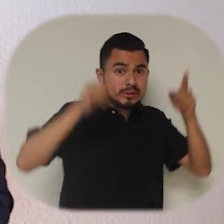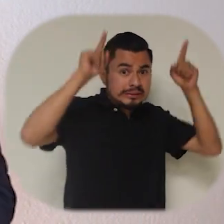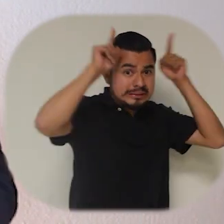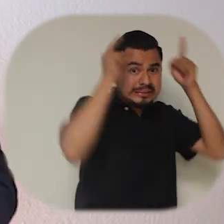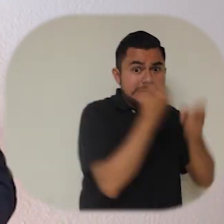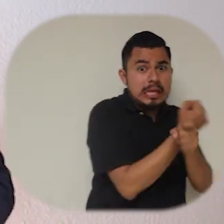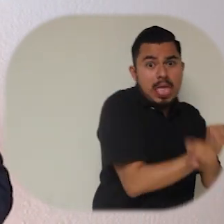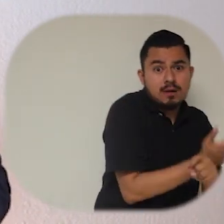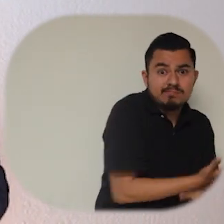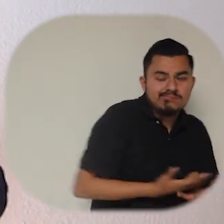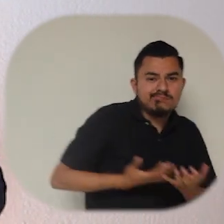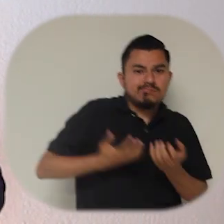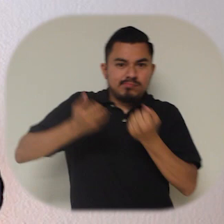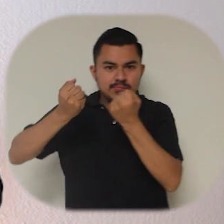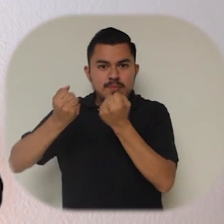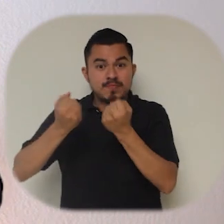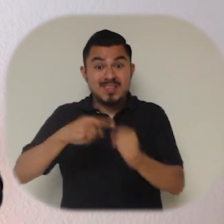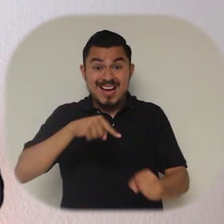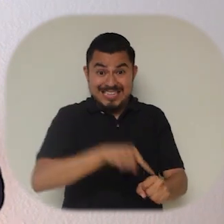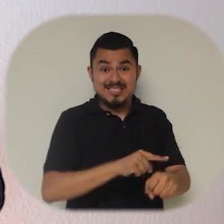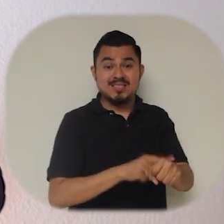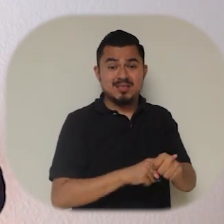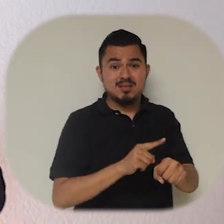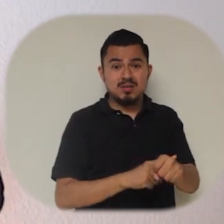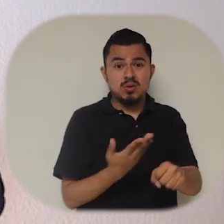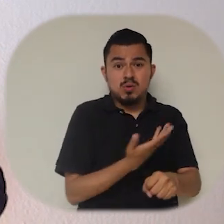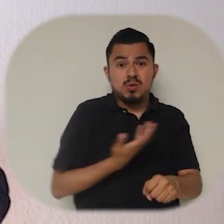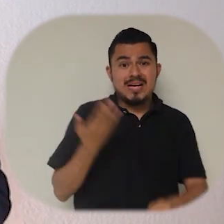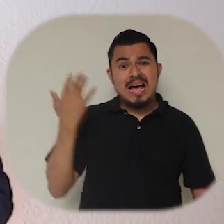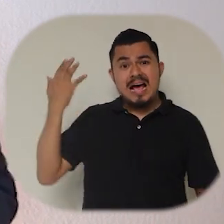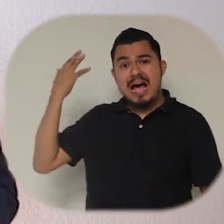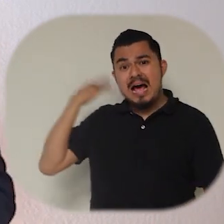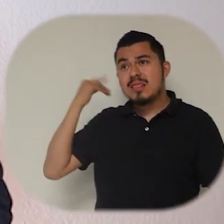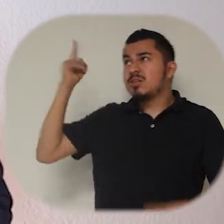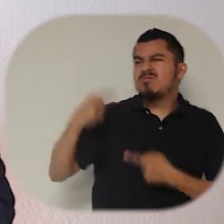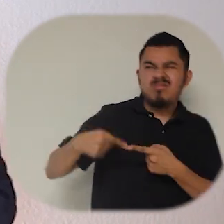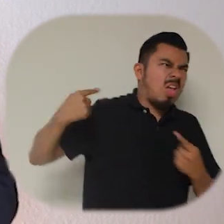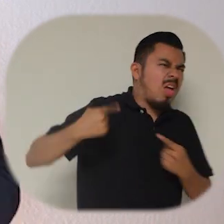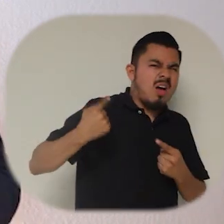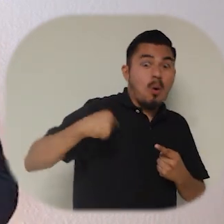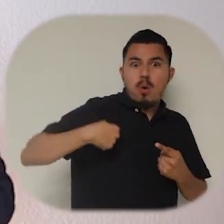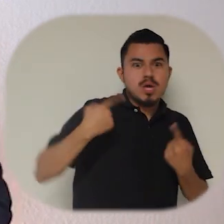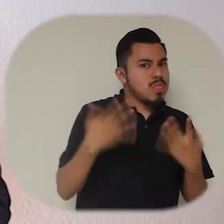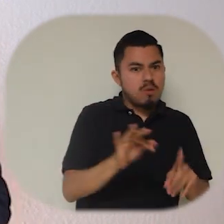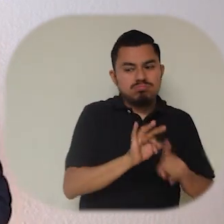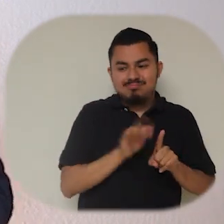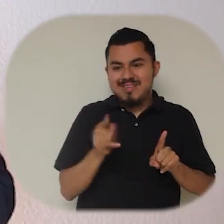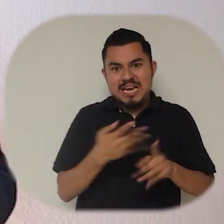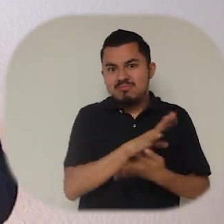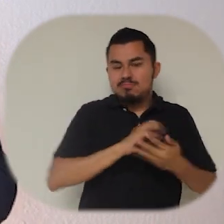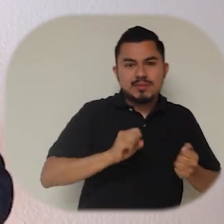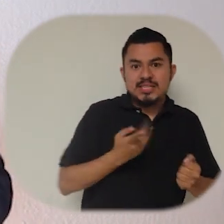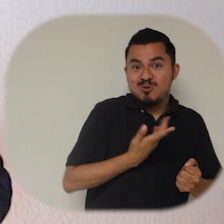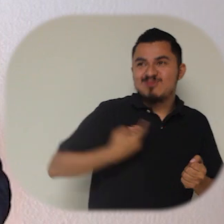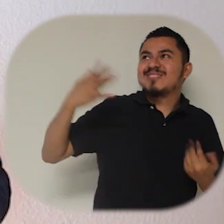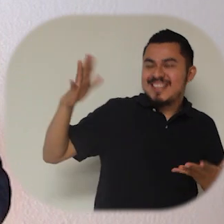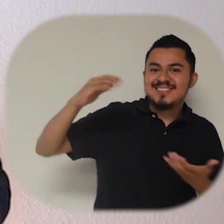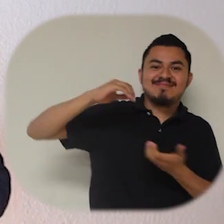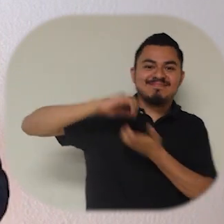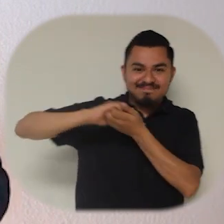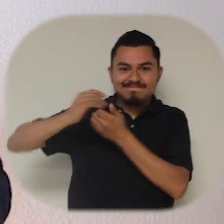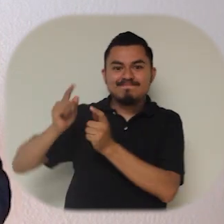de Satanás, y en ese momento nosotros, el pasado de ser enemigos de Dios ya está resuelto. Ahora tenemos